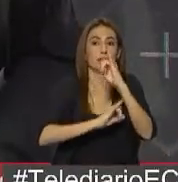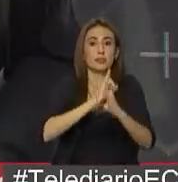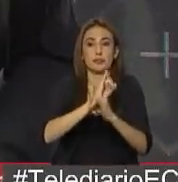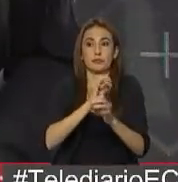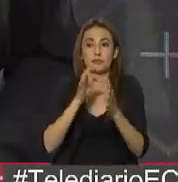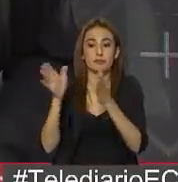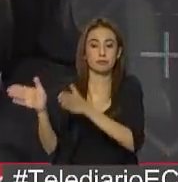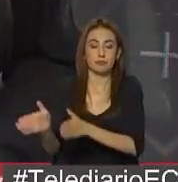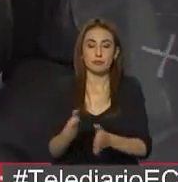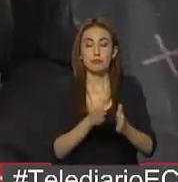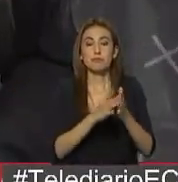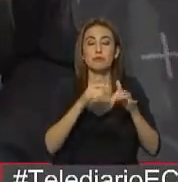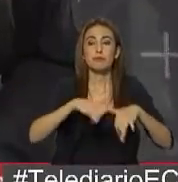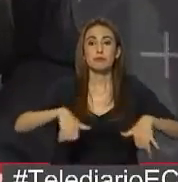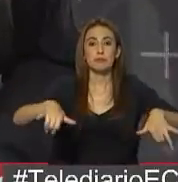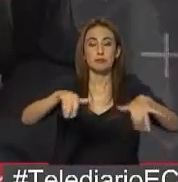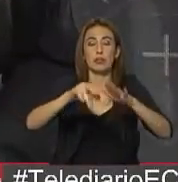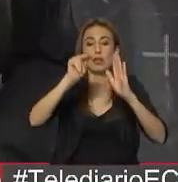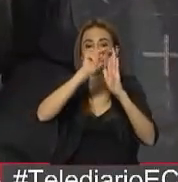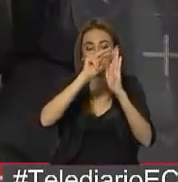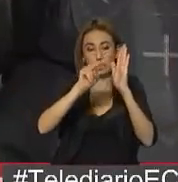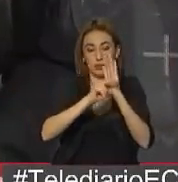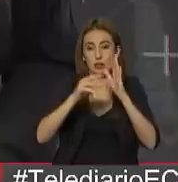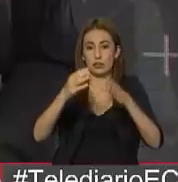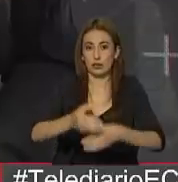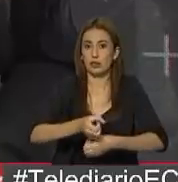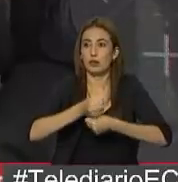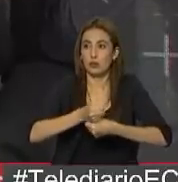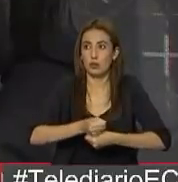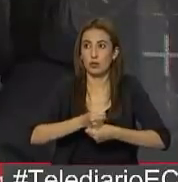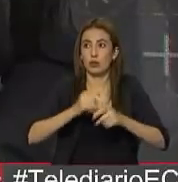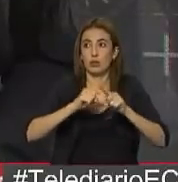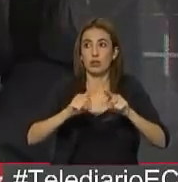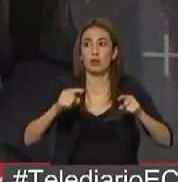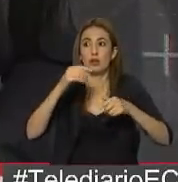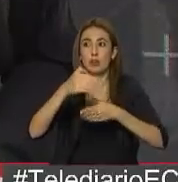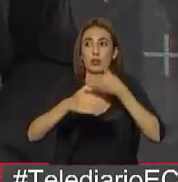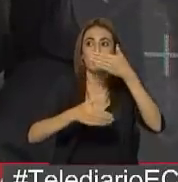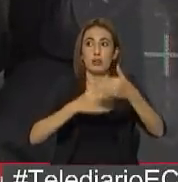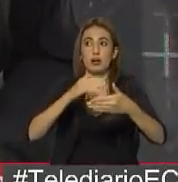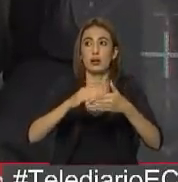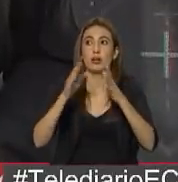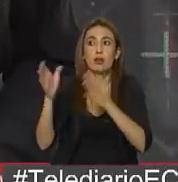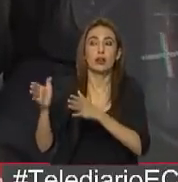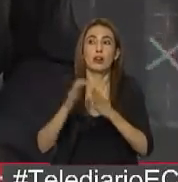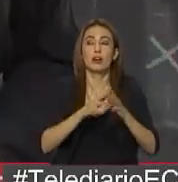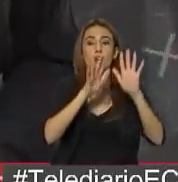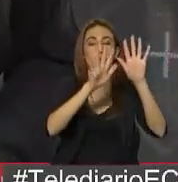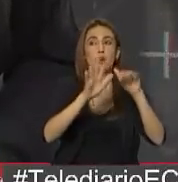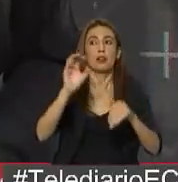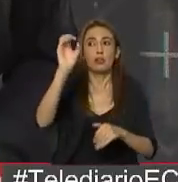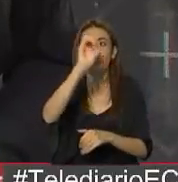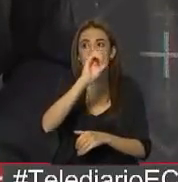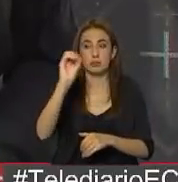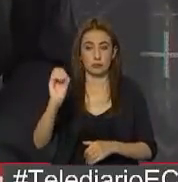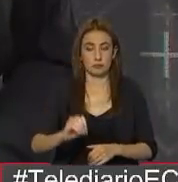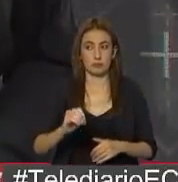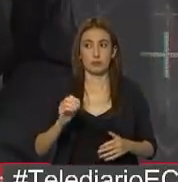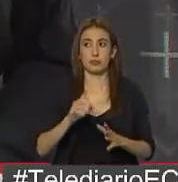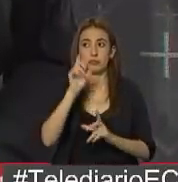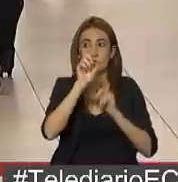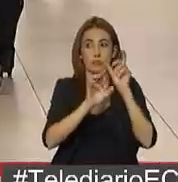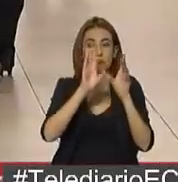las terminales aéreas se cumplen estrictas normas de bioseguridad, sin embargo, la capacidad solo llega al 10% de afluencia de pasajeros.